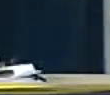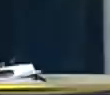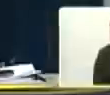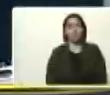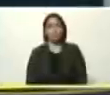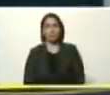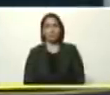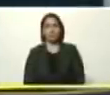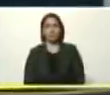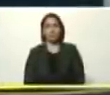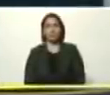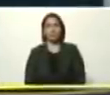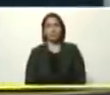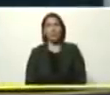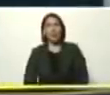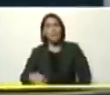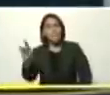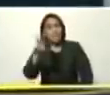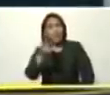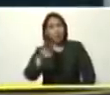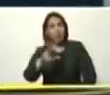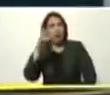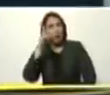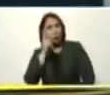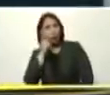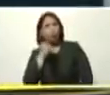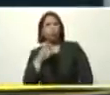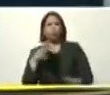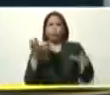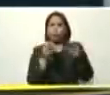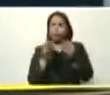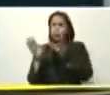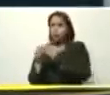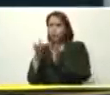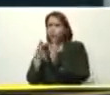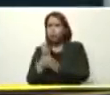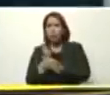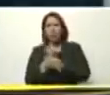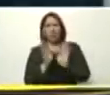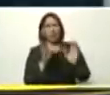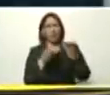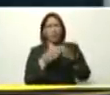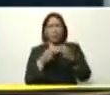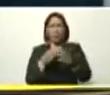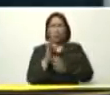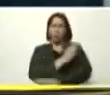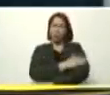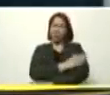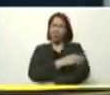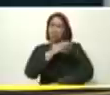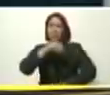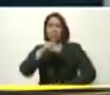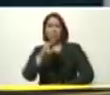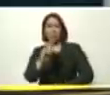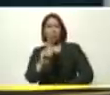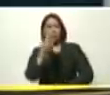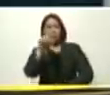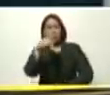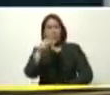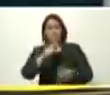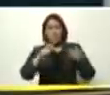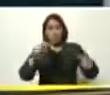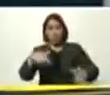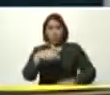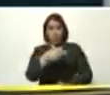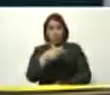desastre que ocasionan estos grupos opositores de la MUT, la gente de Ramos Alup, la gente